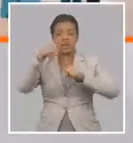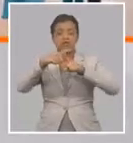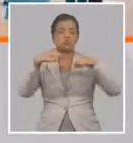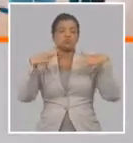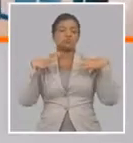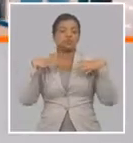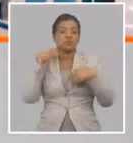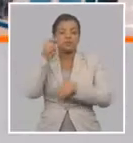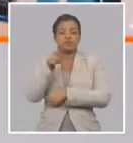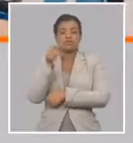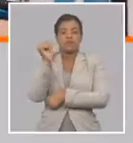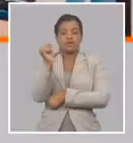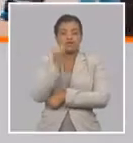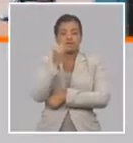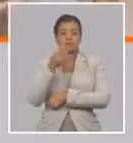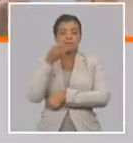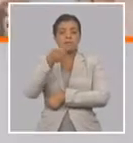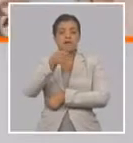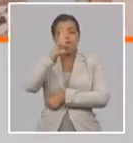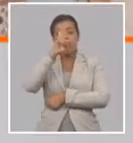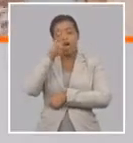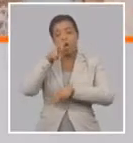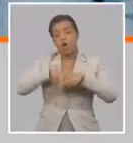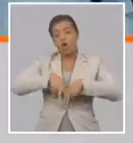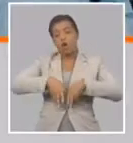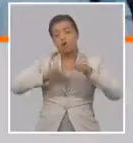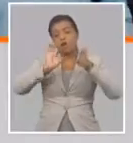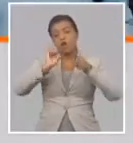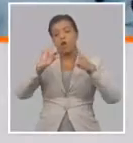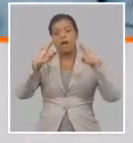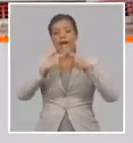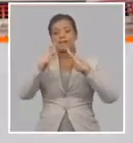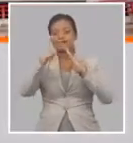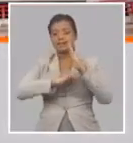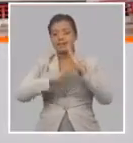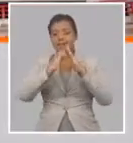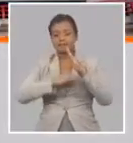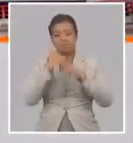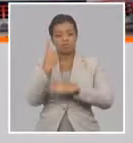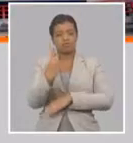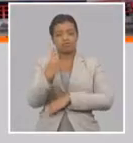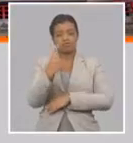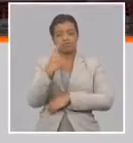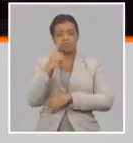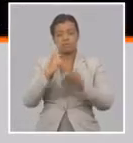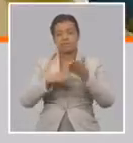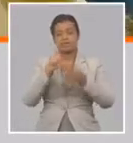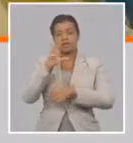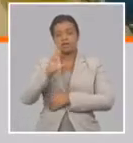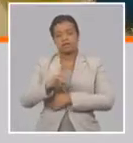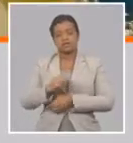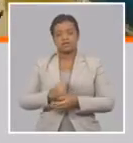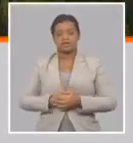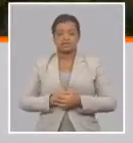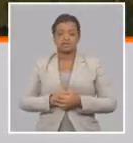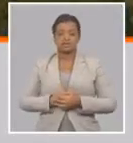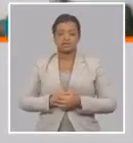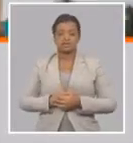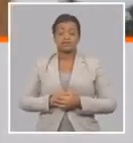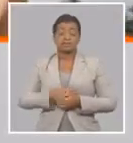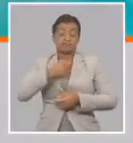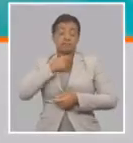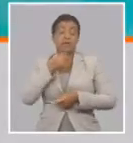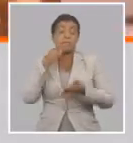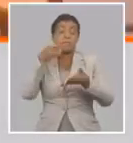internacional que va a los hoteles de casas de renta un solo pcr y es a la entrada al país que pasa entonces cuando llegan a los hoteles